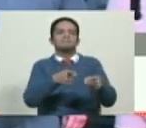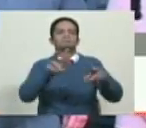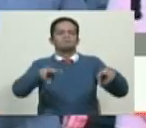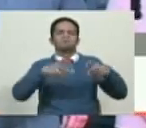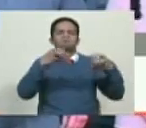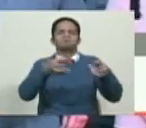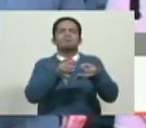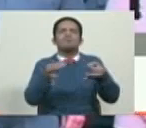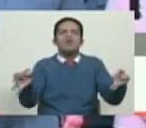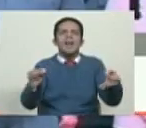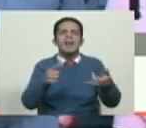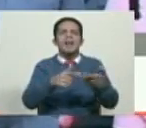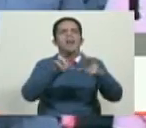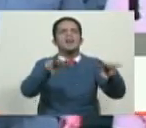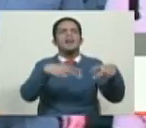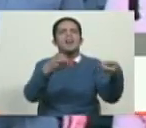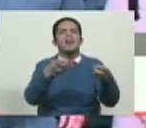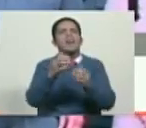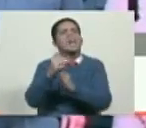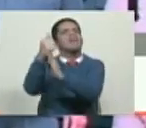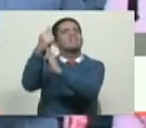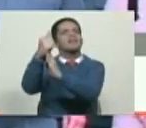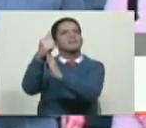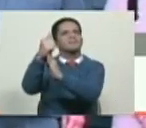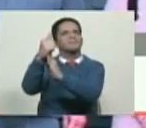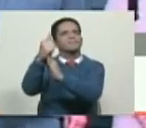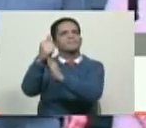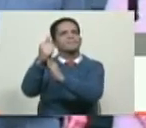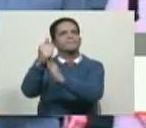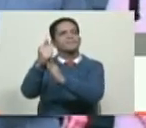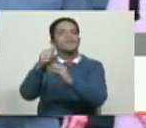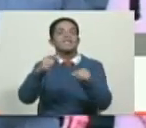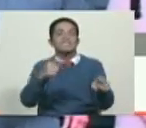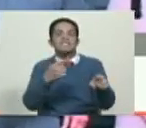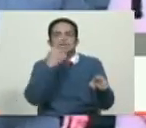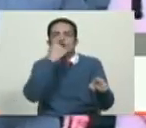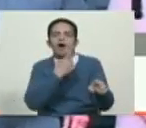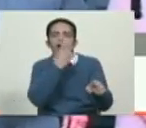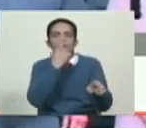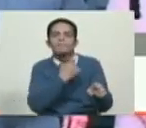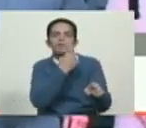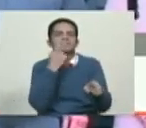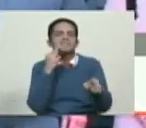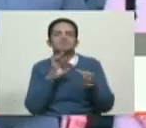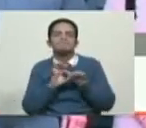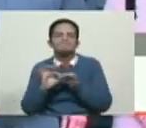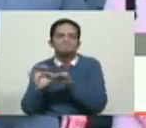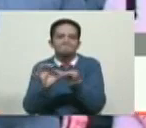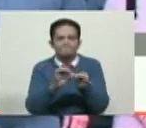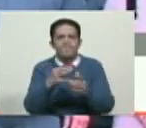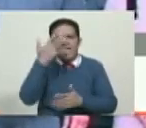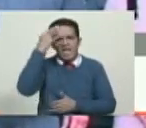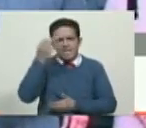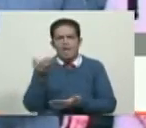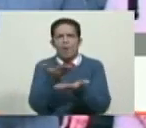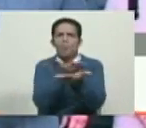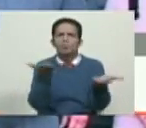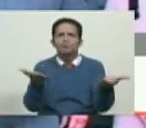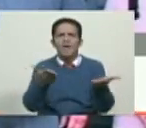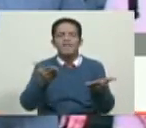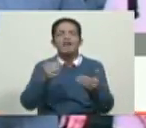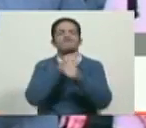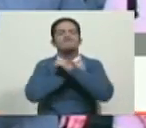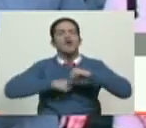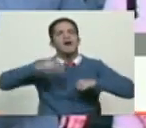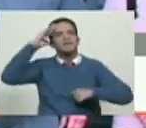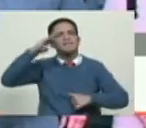moral, renovada en el liderazgo, con compromiso, cohesión y unión. Creo en la Fuerza Armada Nacional Bolivariana